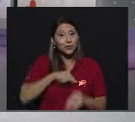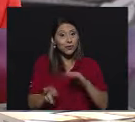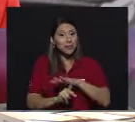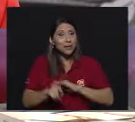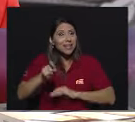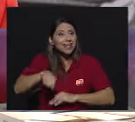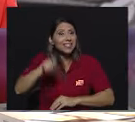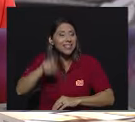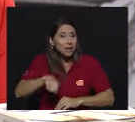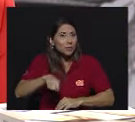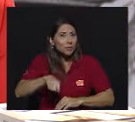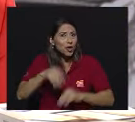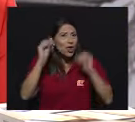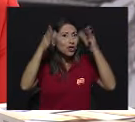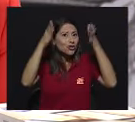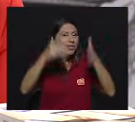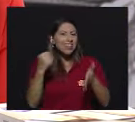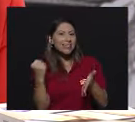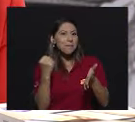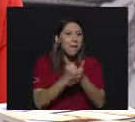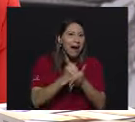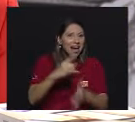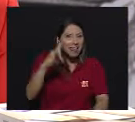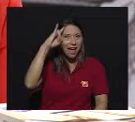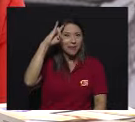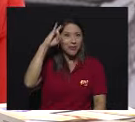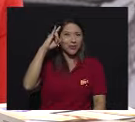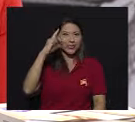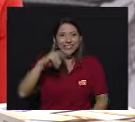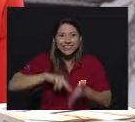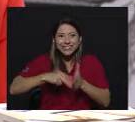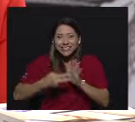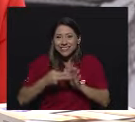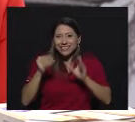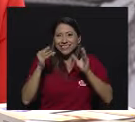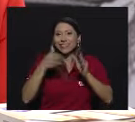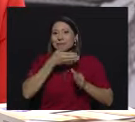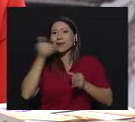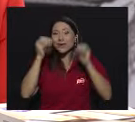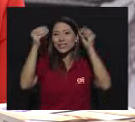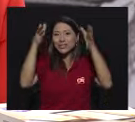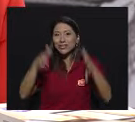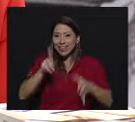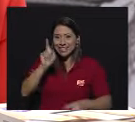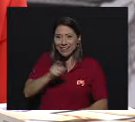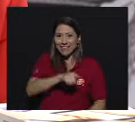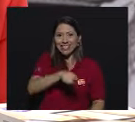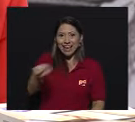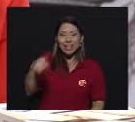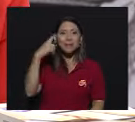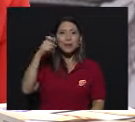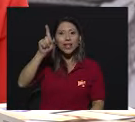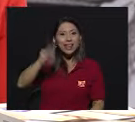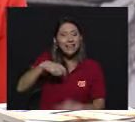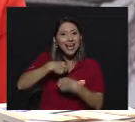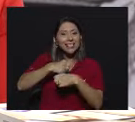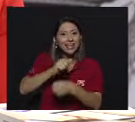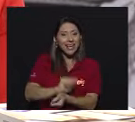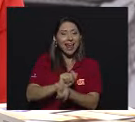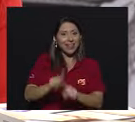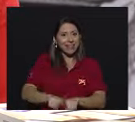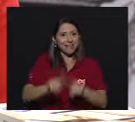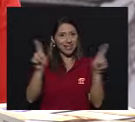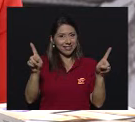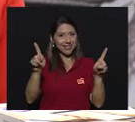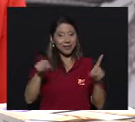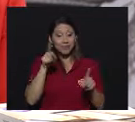necesitamos en preescolar son docentes marca Diablo, ¿verdad? O sea, los mejores docentes tienen que estar ahí, porque son los que tienen que hacer la diferencia. Y en